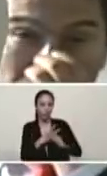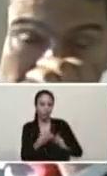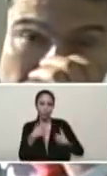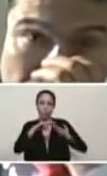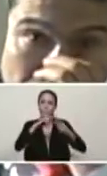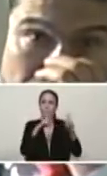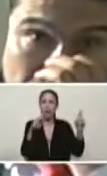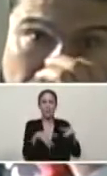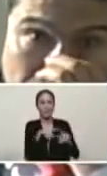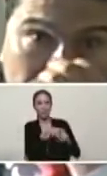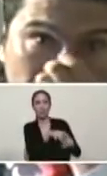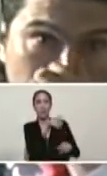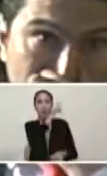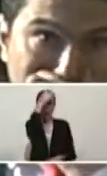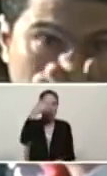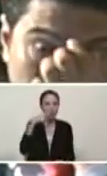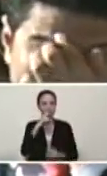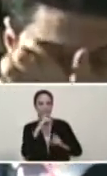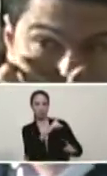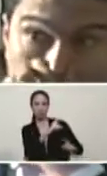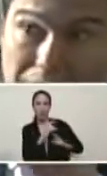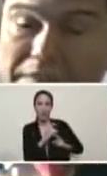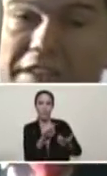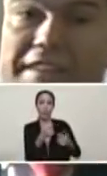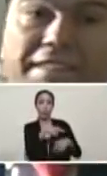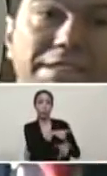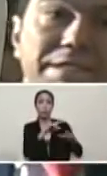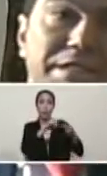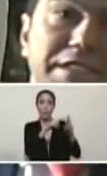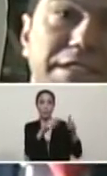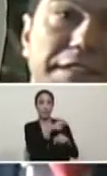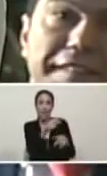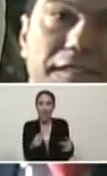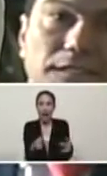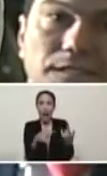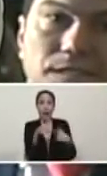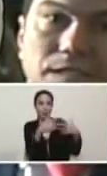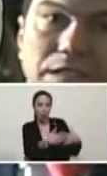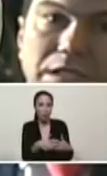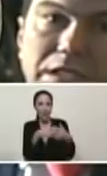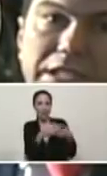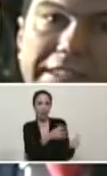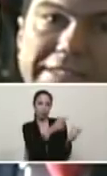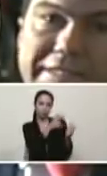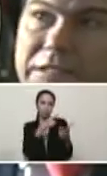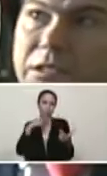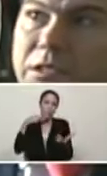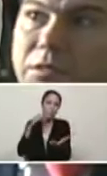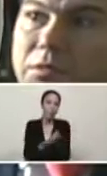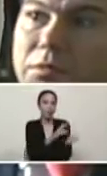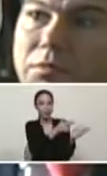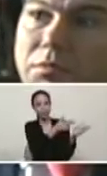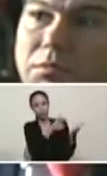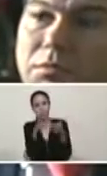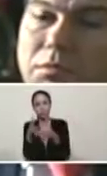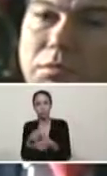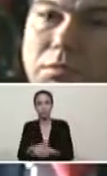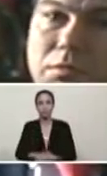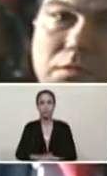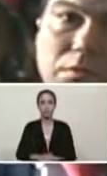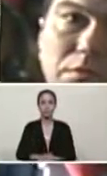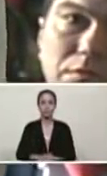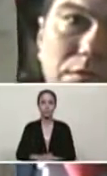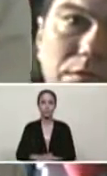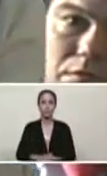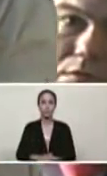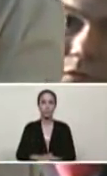paz. Es Trump el enemigo de la paz. Por donde pasas Estados Unidos, lo que deja es un rastro de destrucción. Entonces, por eso